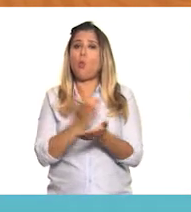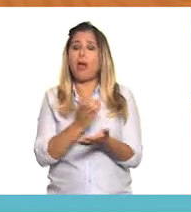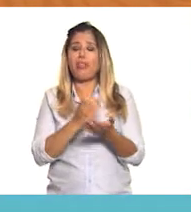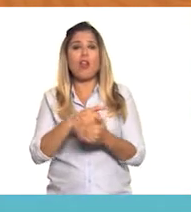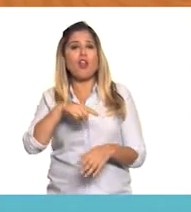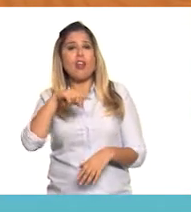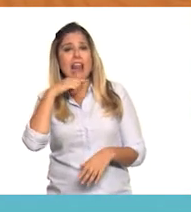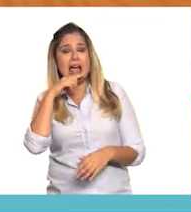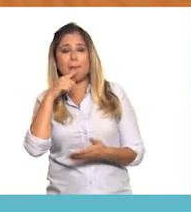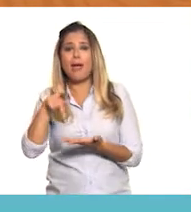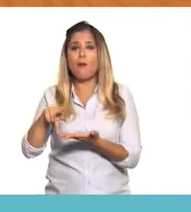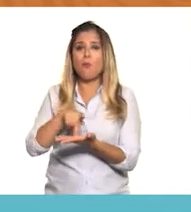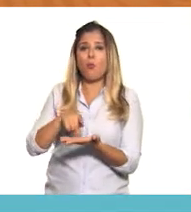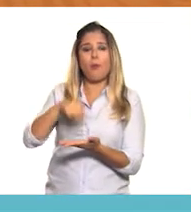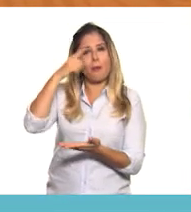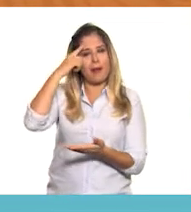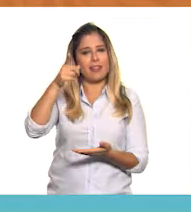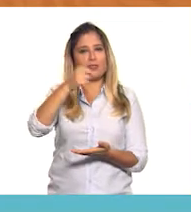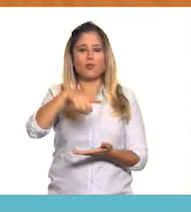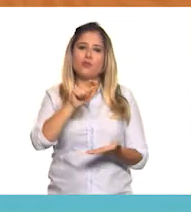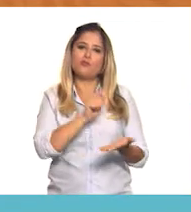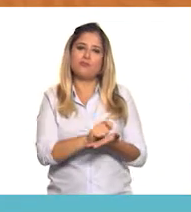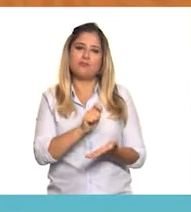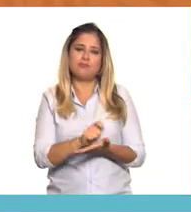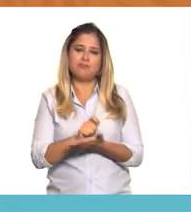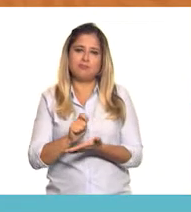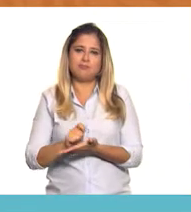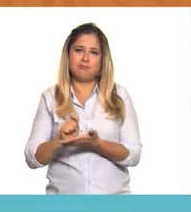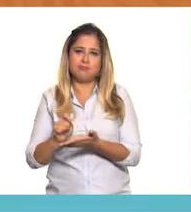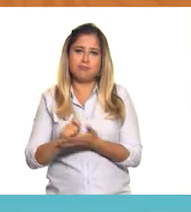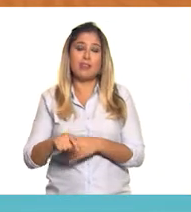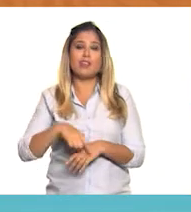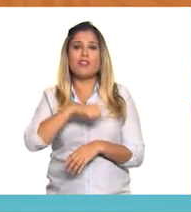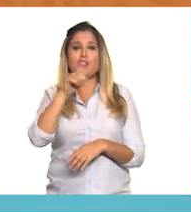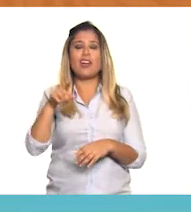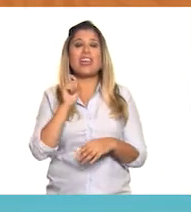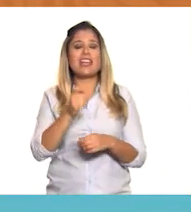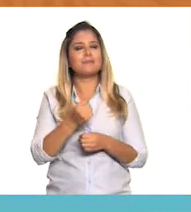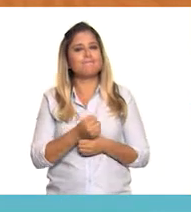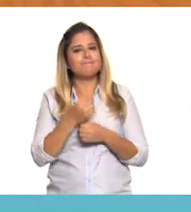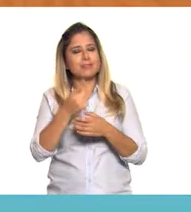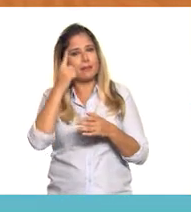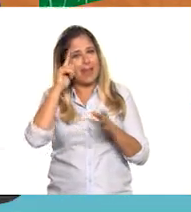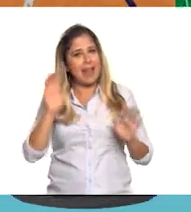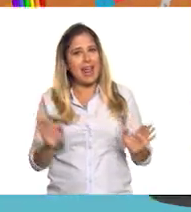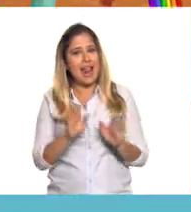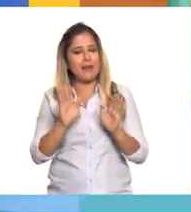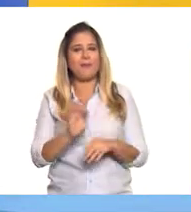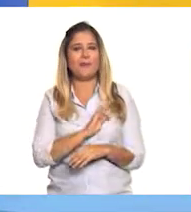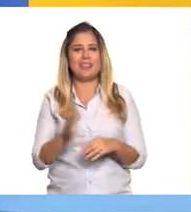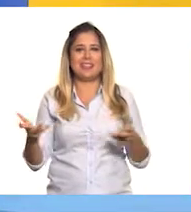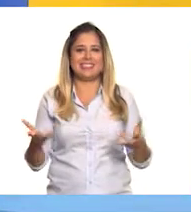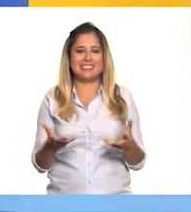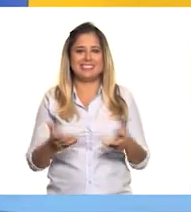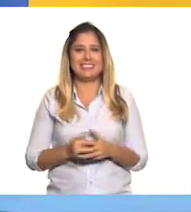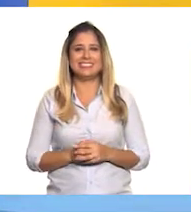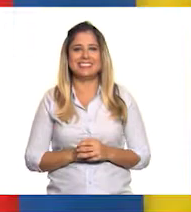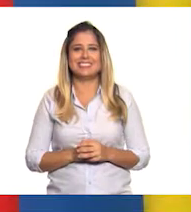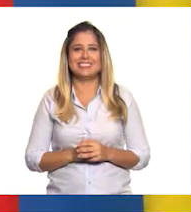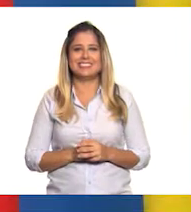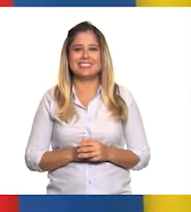o pluma para tomar notas. También, lógicamente, toda la disposición y el ánimo que sea posible. Muy bien.